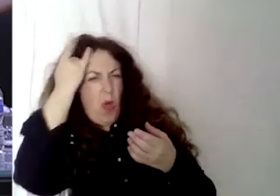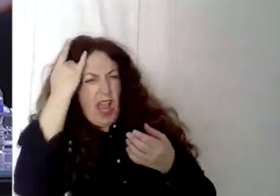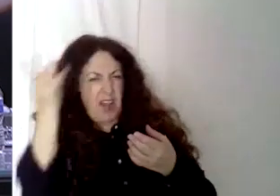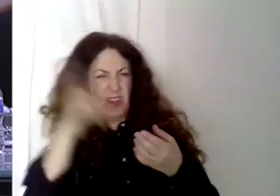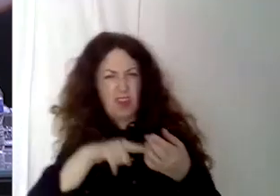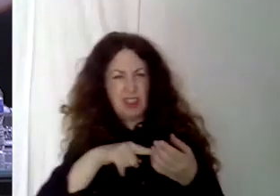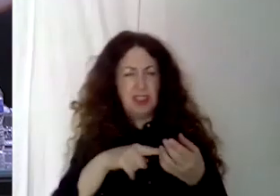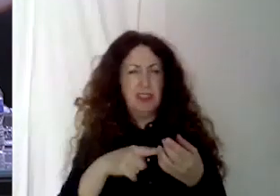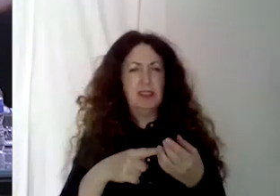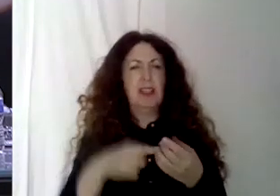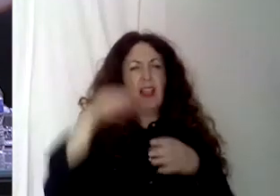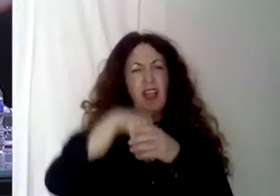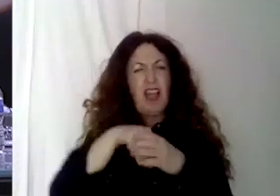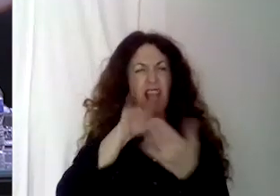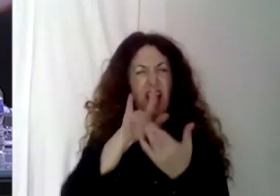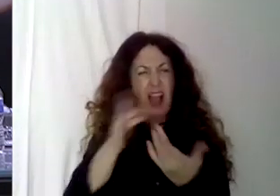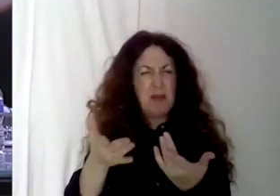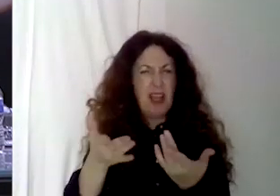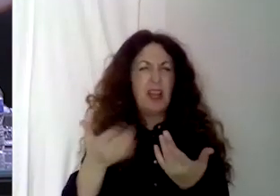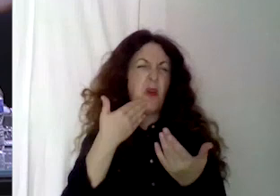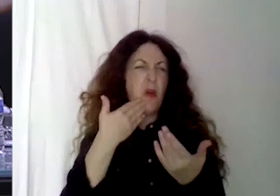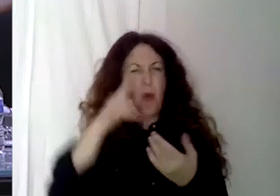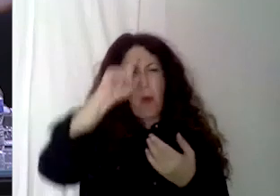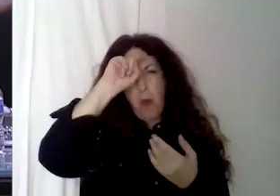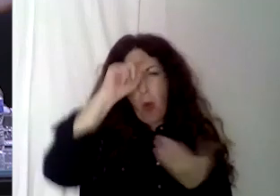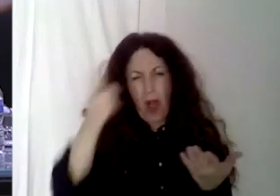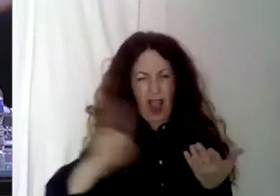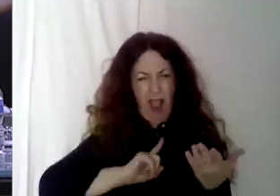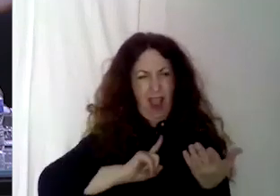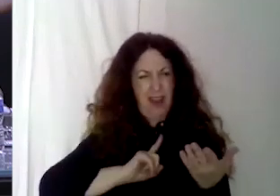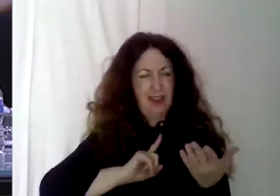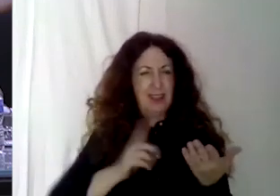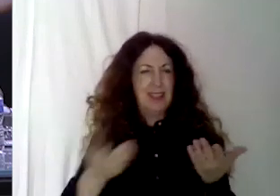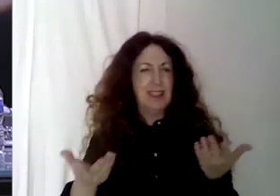fin, todo este tipo de cierta vulgaridad, le molesta tanto,